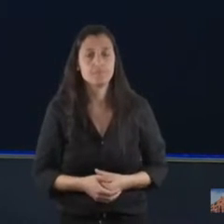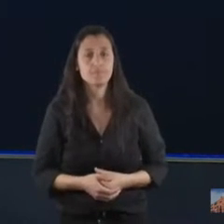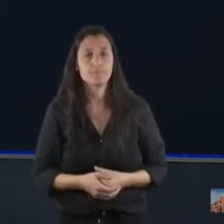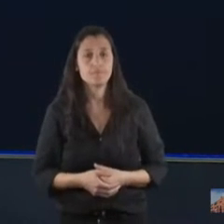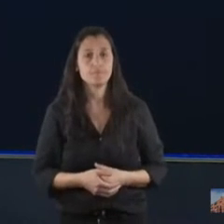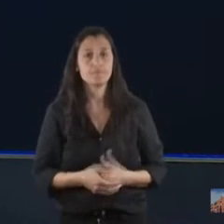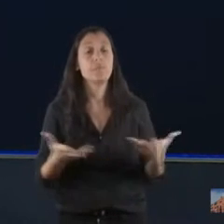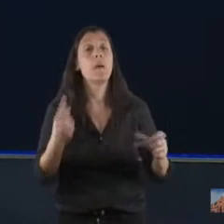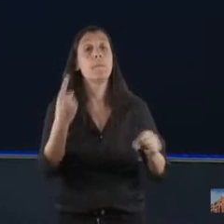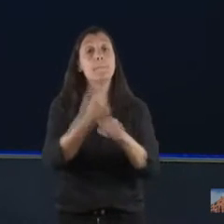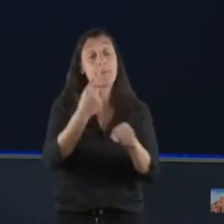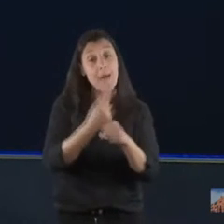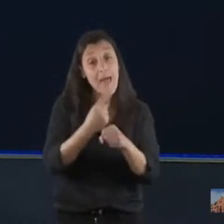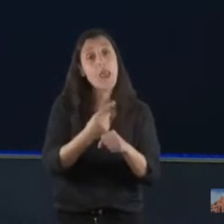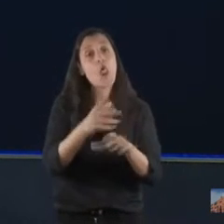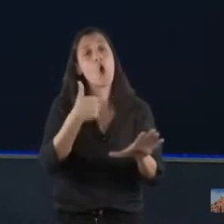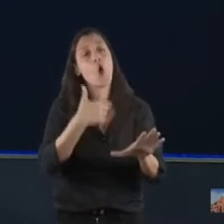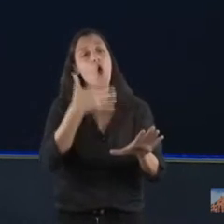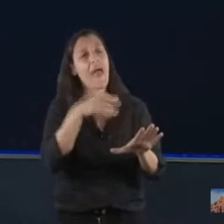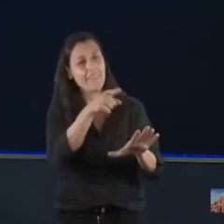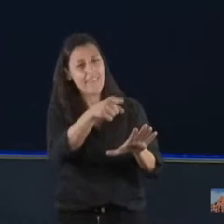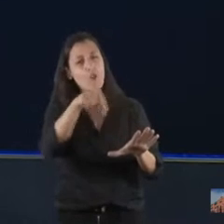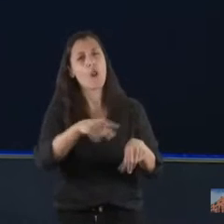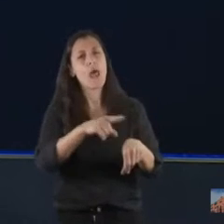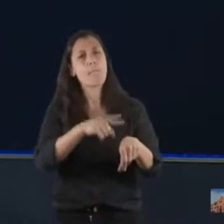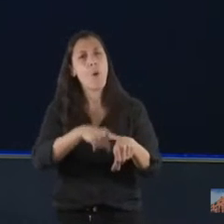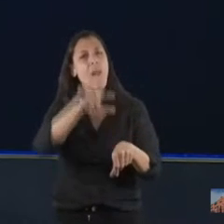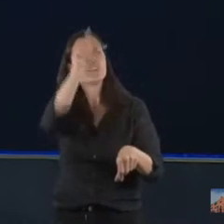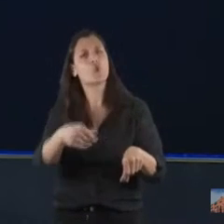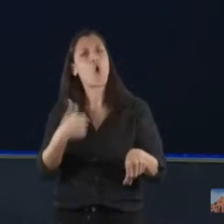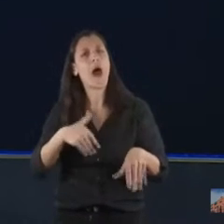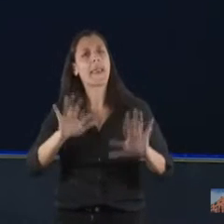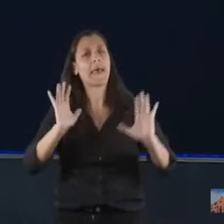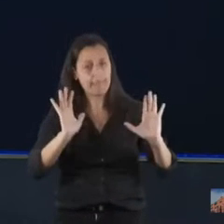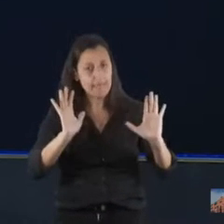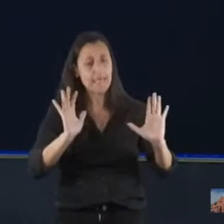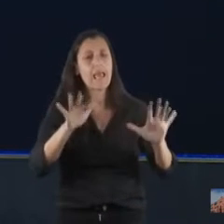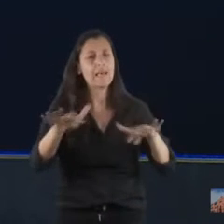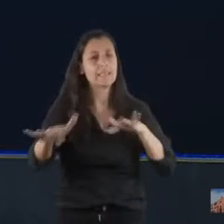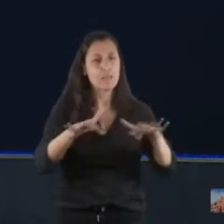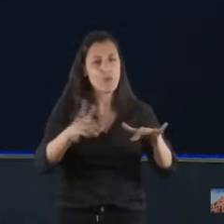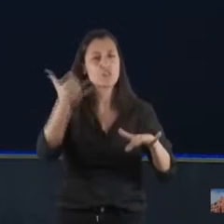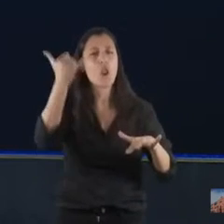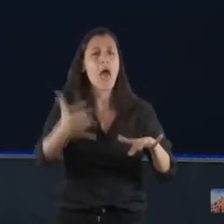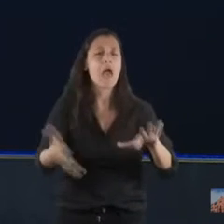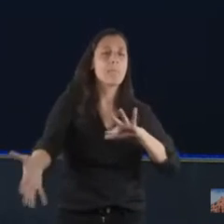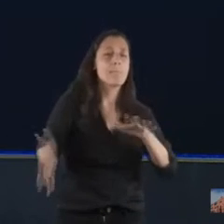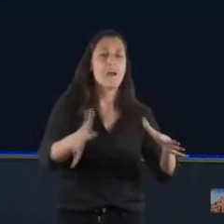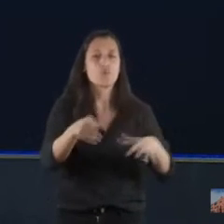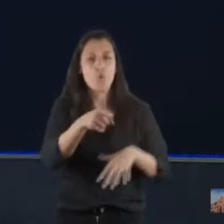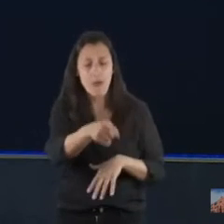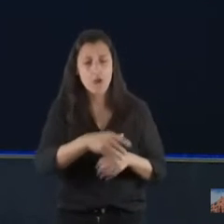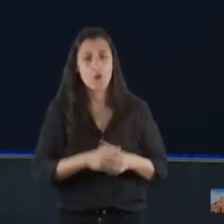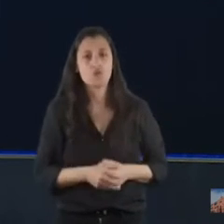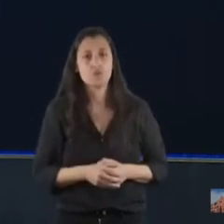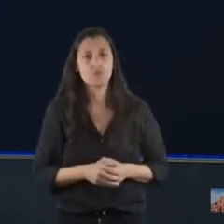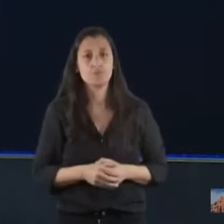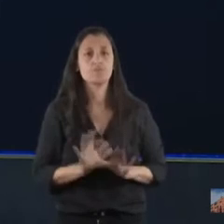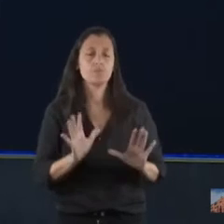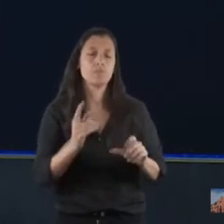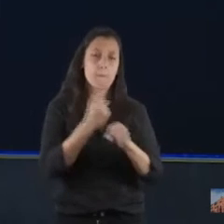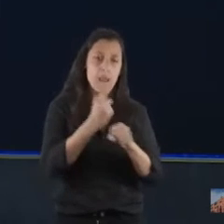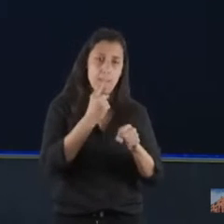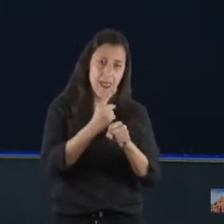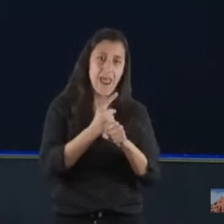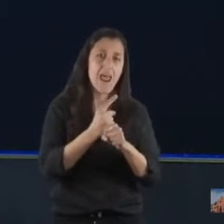primero entendiendo que la argentina tiene alrededor de voy a arrancar por